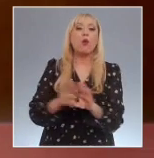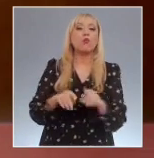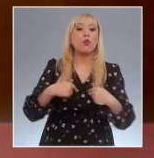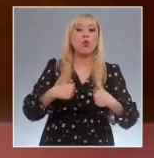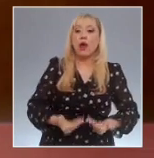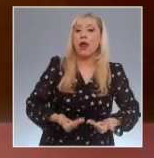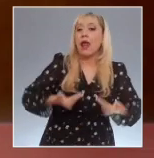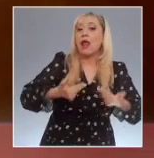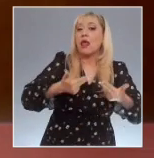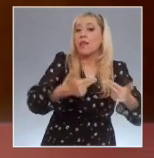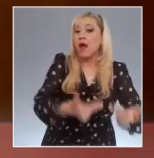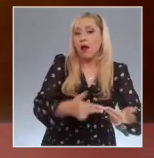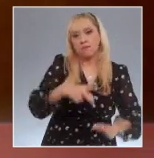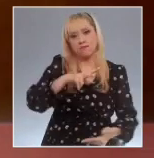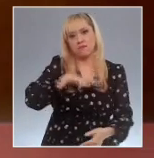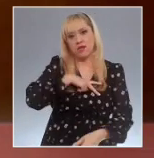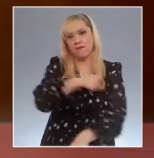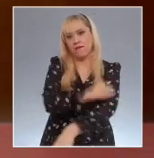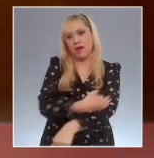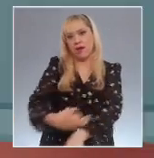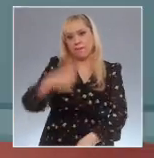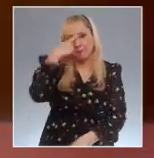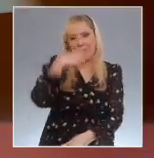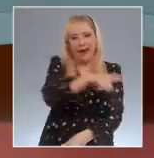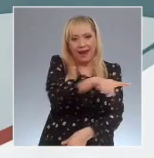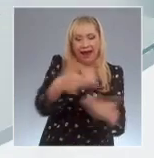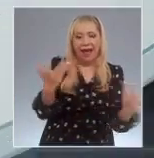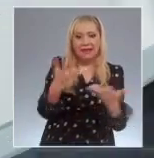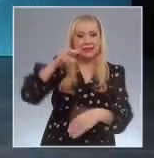seres queridos estabilidad y protección.